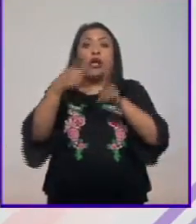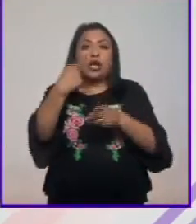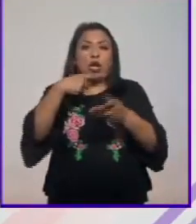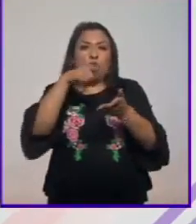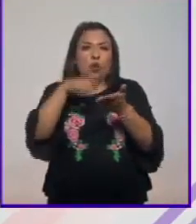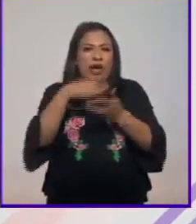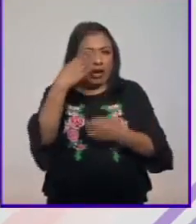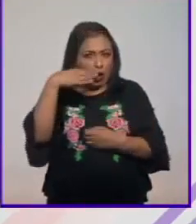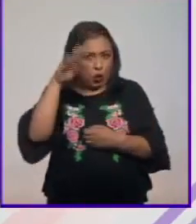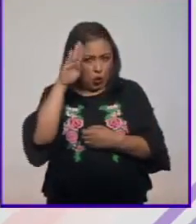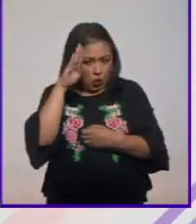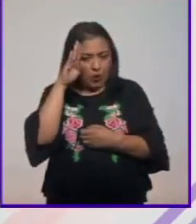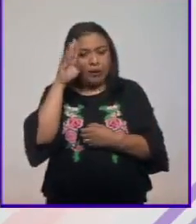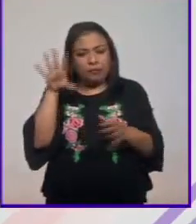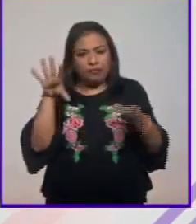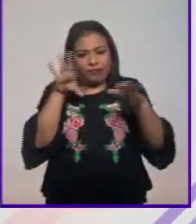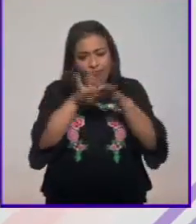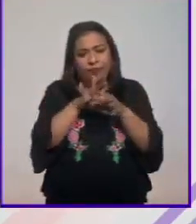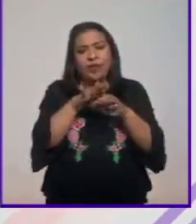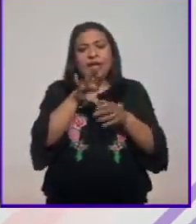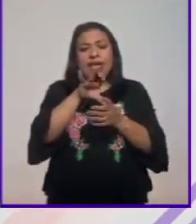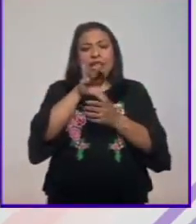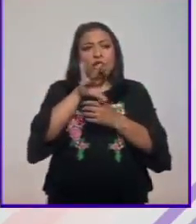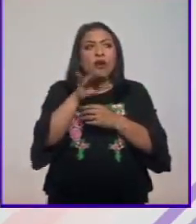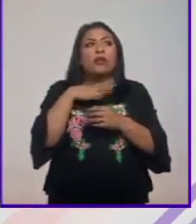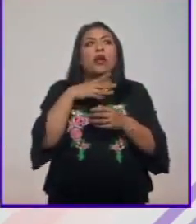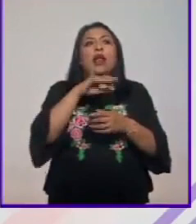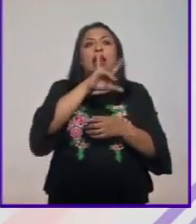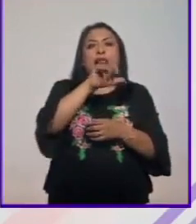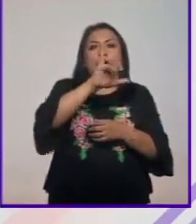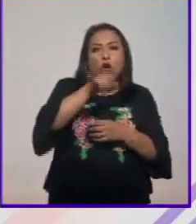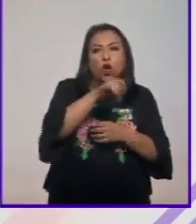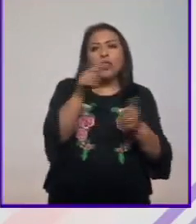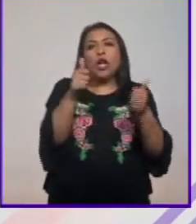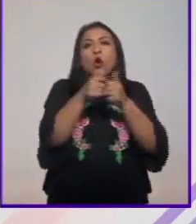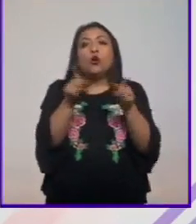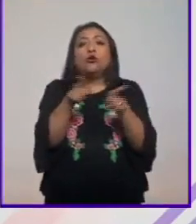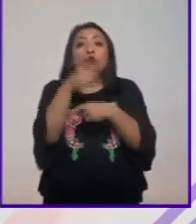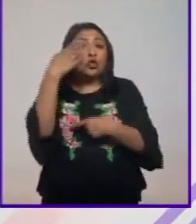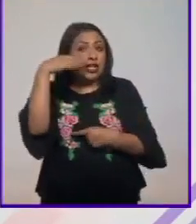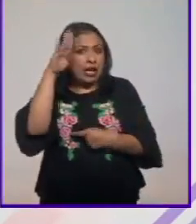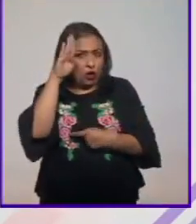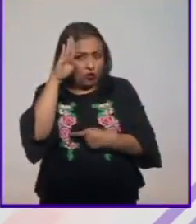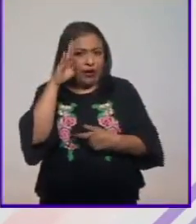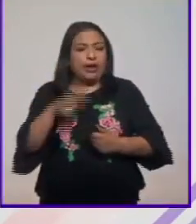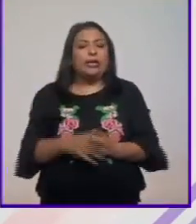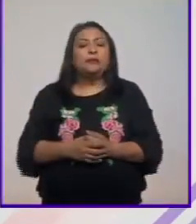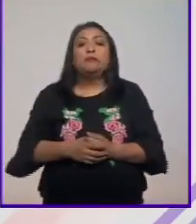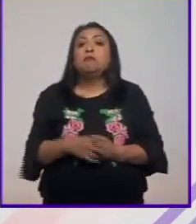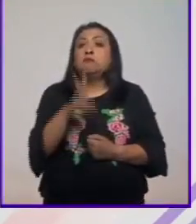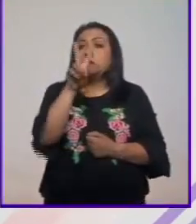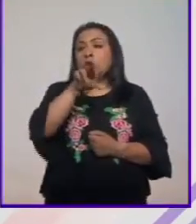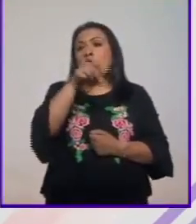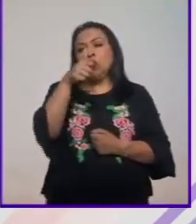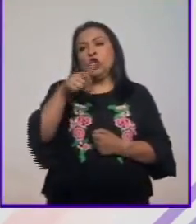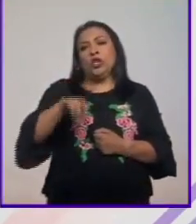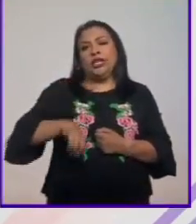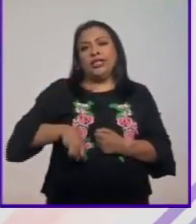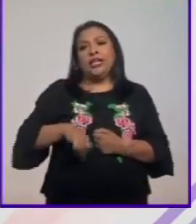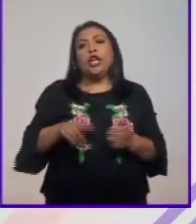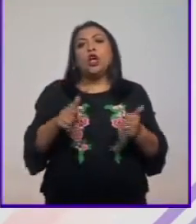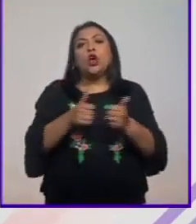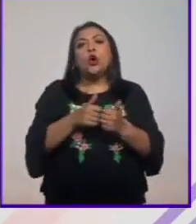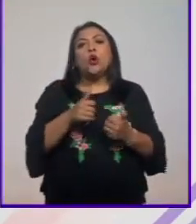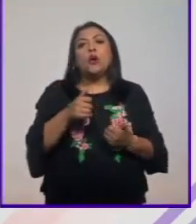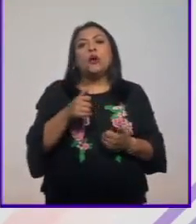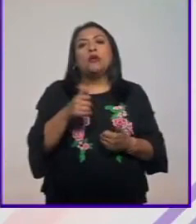Incubando, y ahí hermané pues con la jota con la música cubana. Y viene uno que es muy interesante también con lo